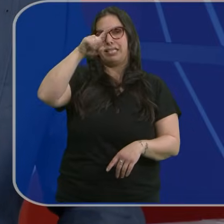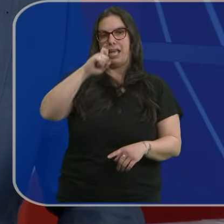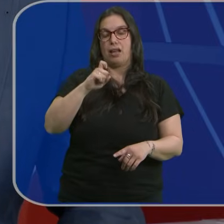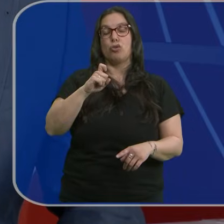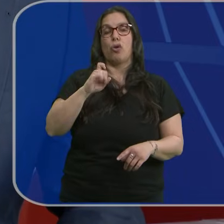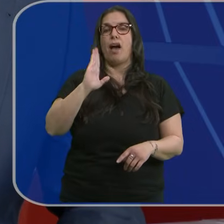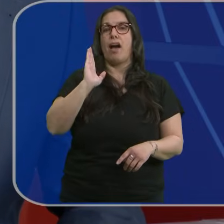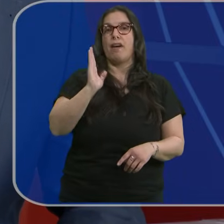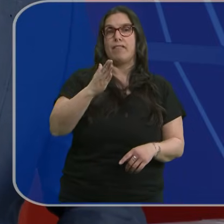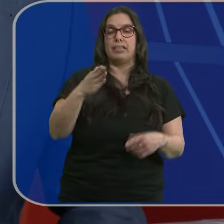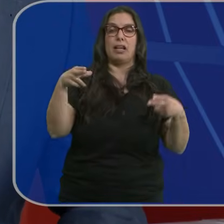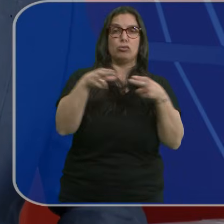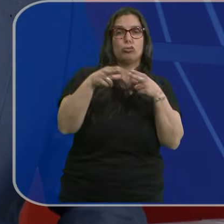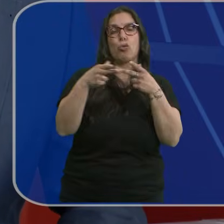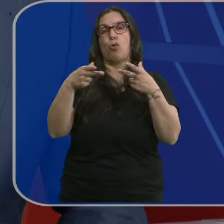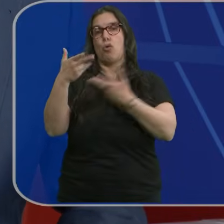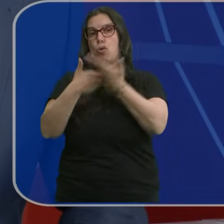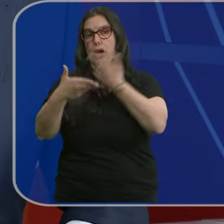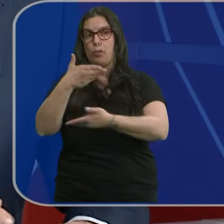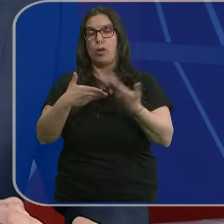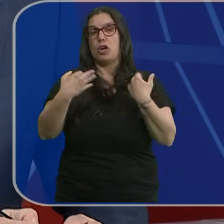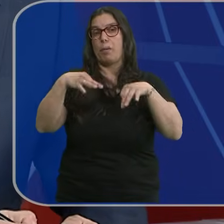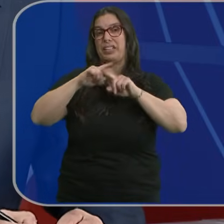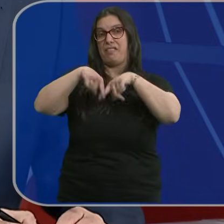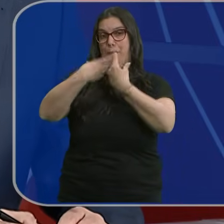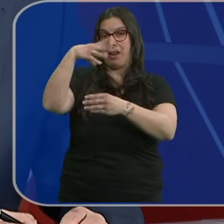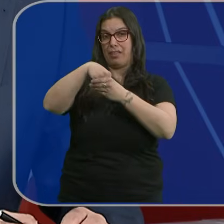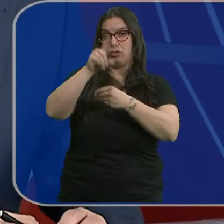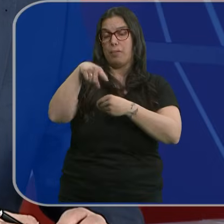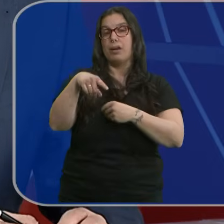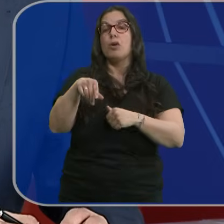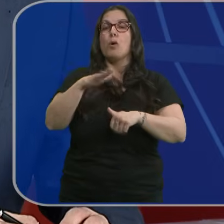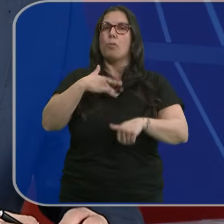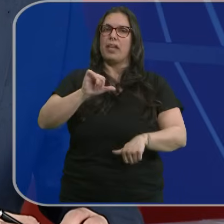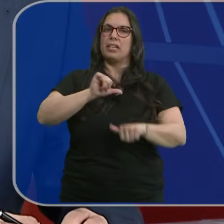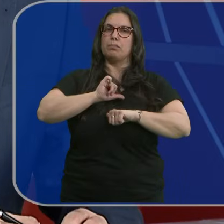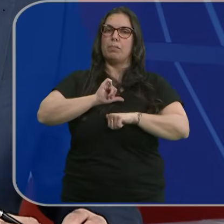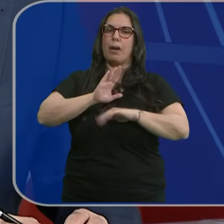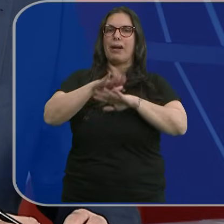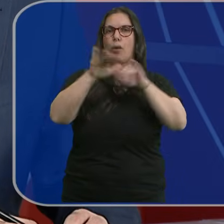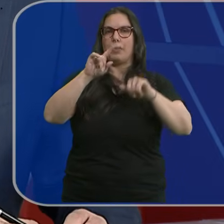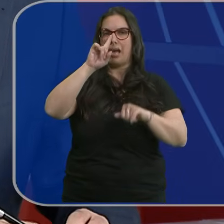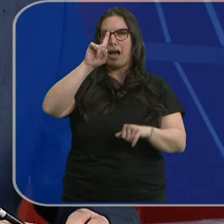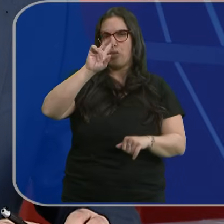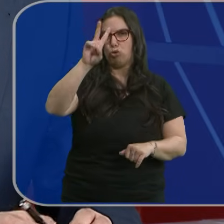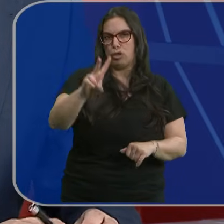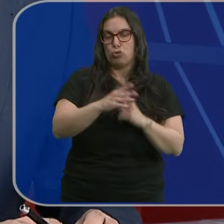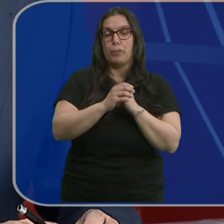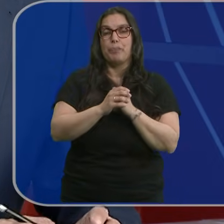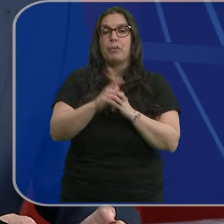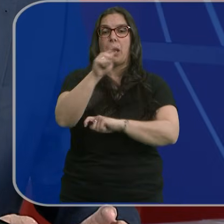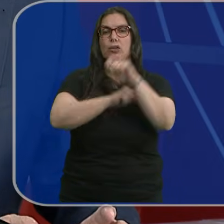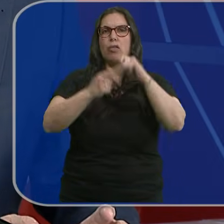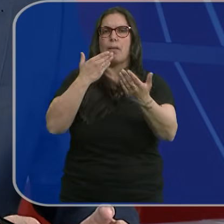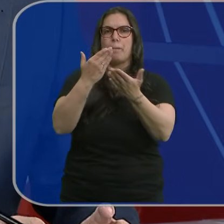Le afectará a los societarios o colaboradores que suelen ser familiares, aunque podrán esperar hasta 2028 para compensarlo. Las asociaciones piden